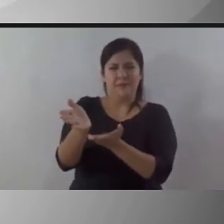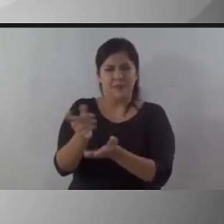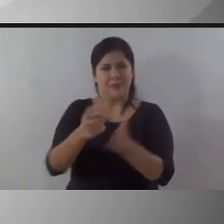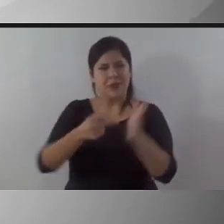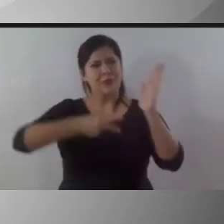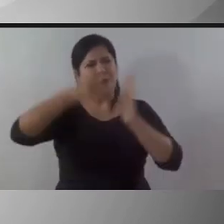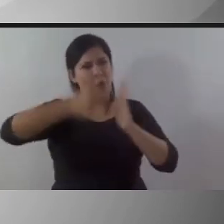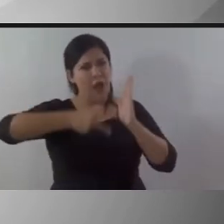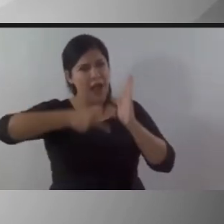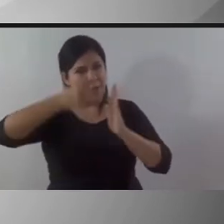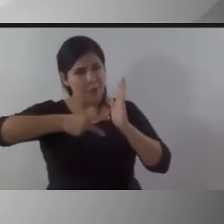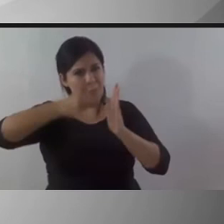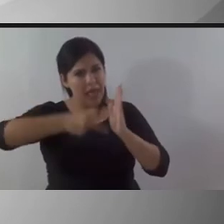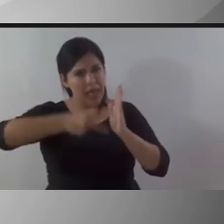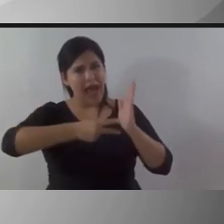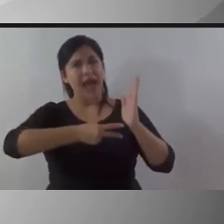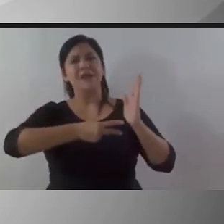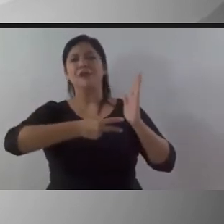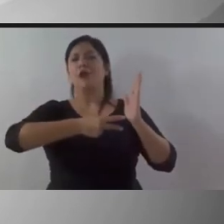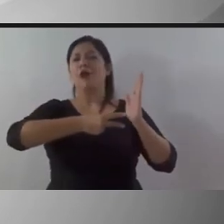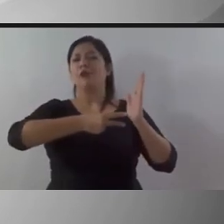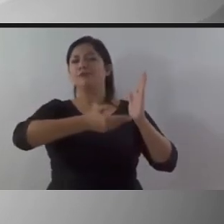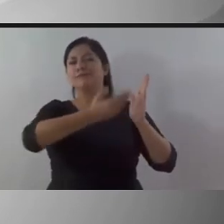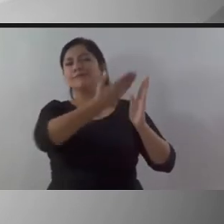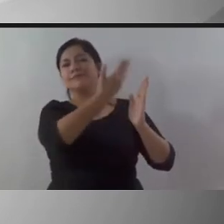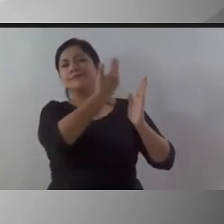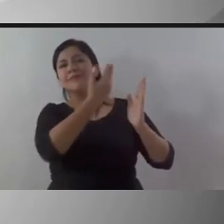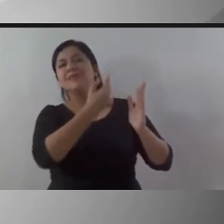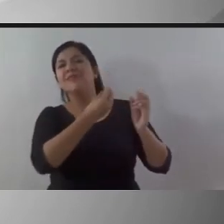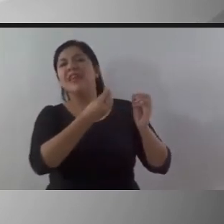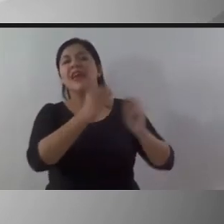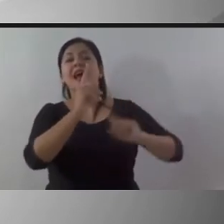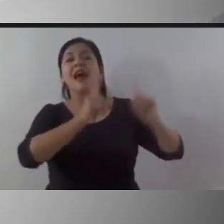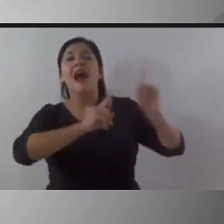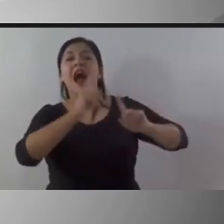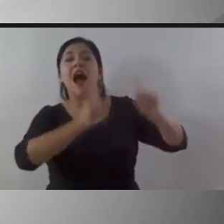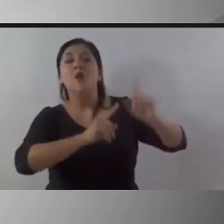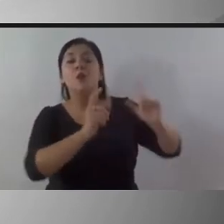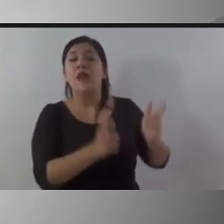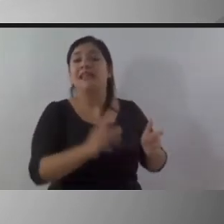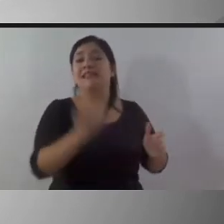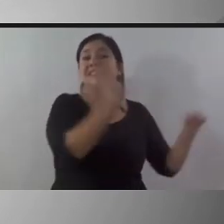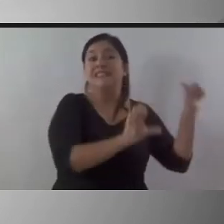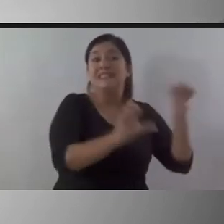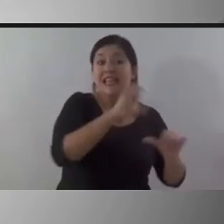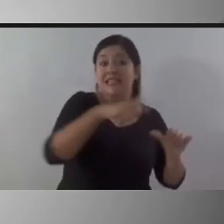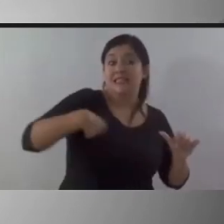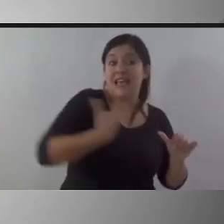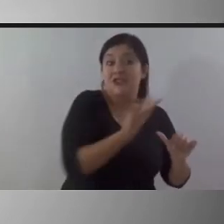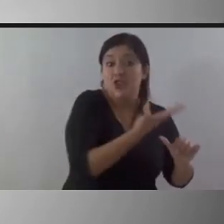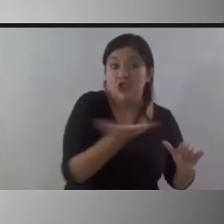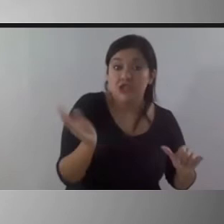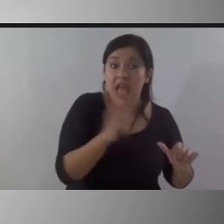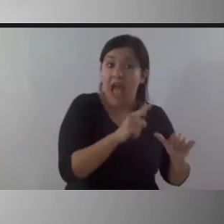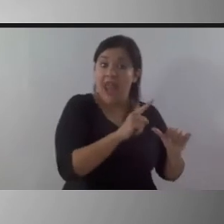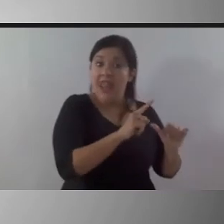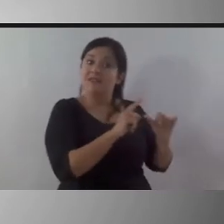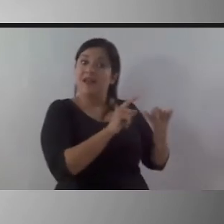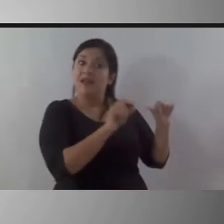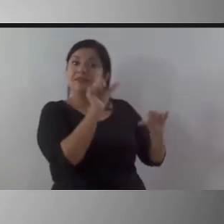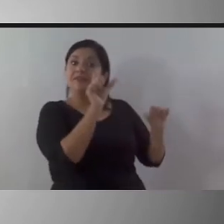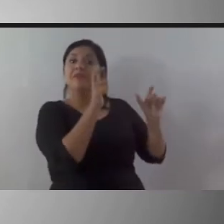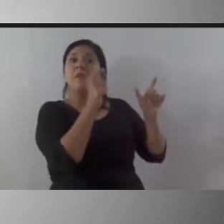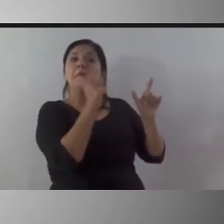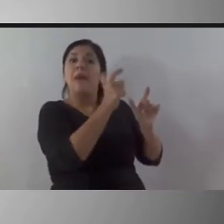digamos, que viene de lecturas digamos, políticas de algunos marcos de las ciencias sociales, donde es